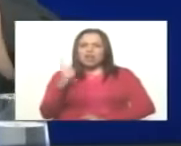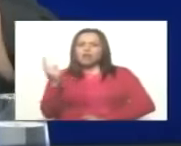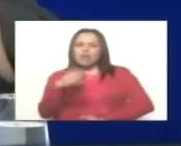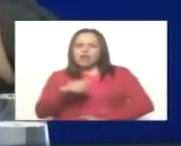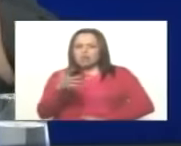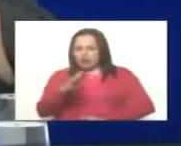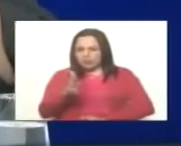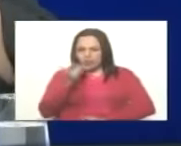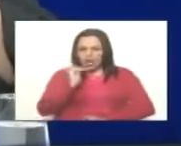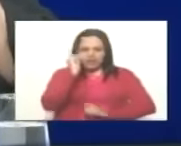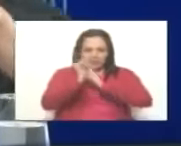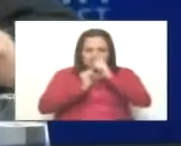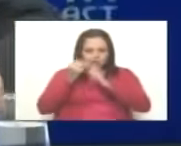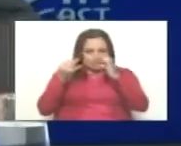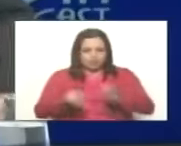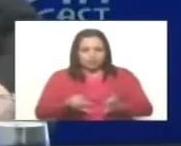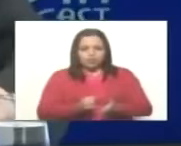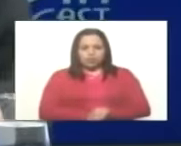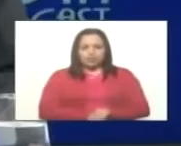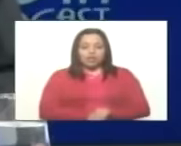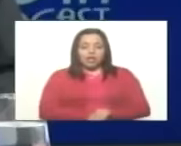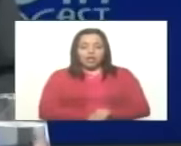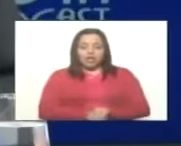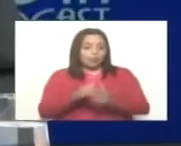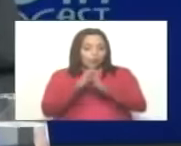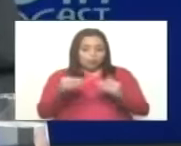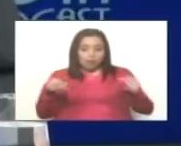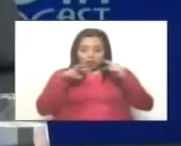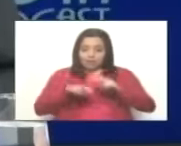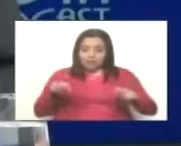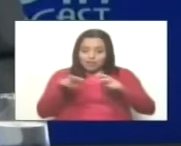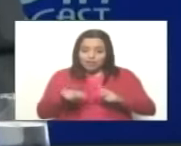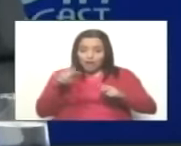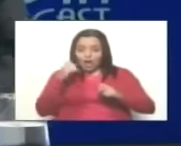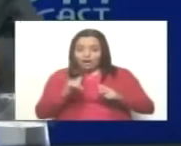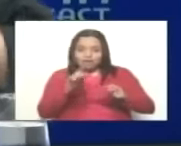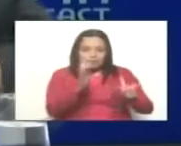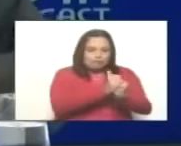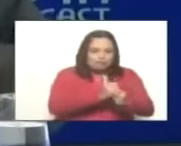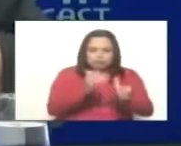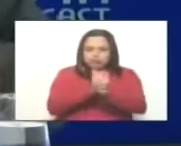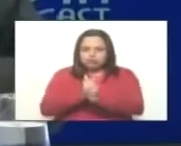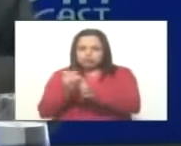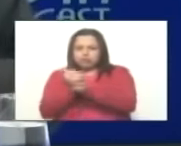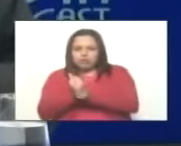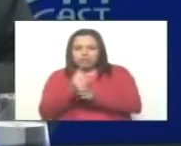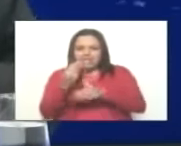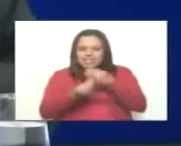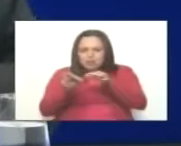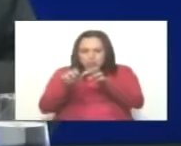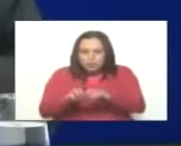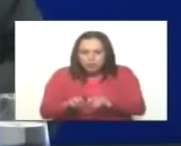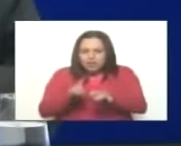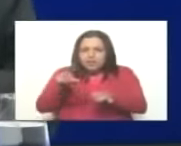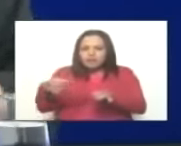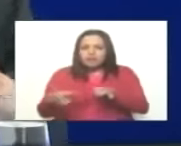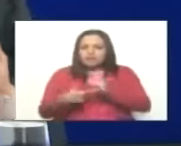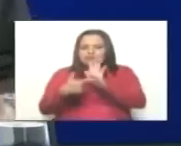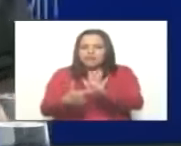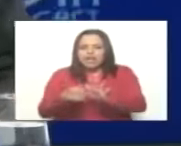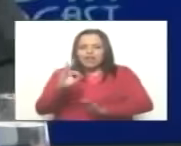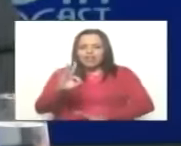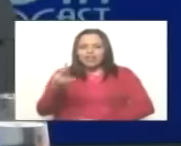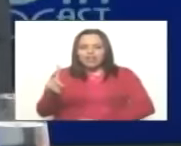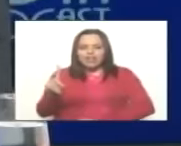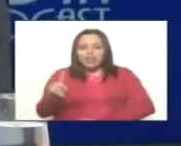tener ya ese video. Por todo lo que tenemos ya recabado. Que nos lleva a esta verdad que te estoy refiriendo. ¿Cuál es?